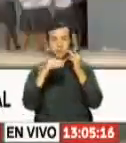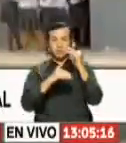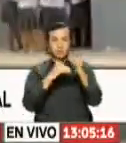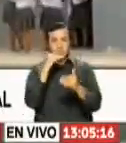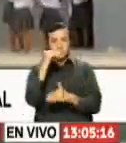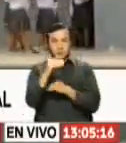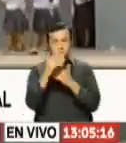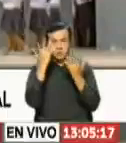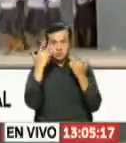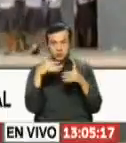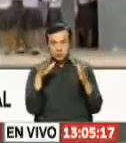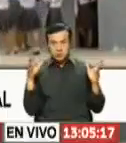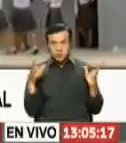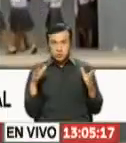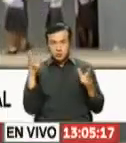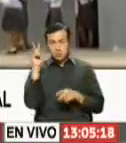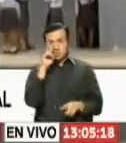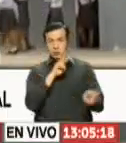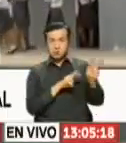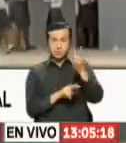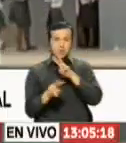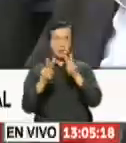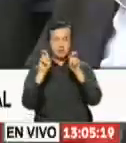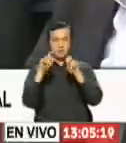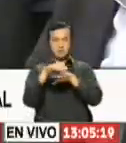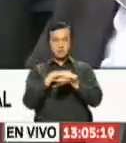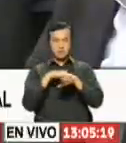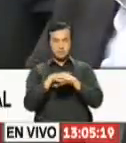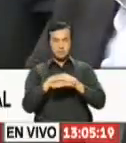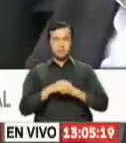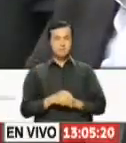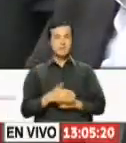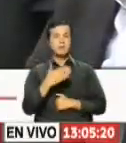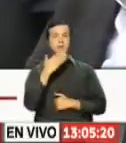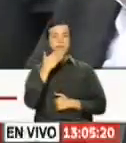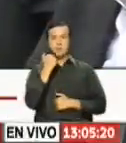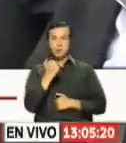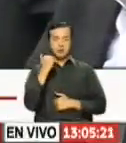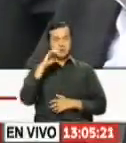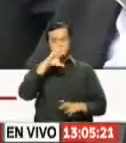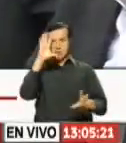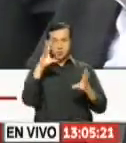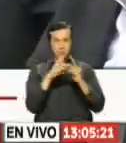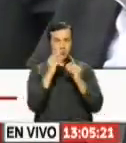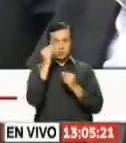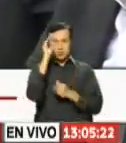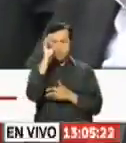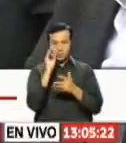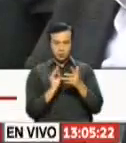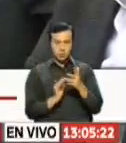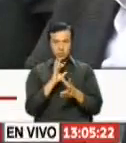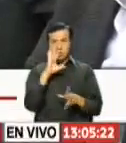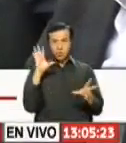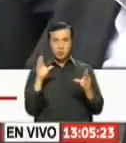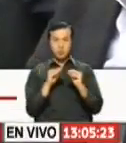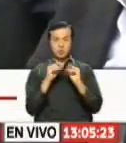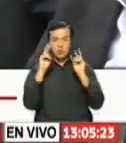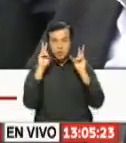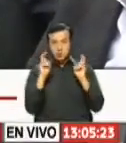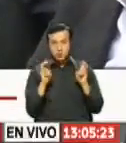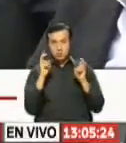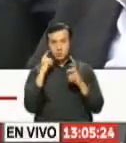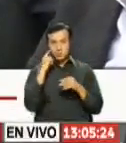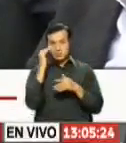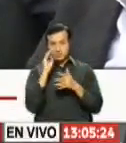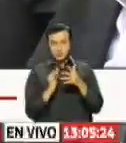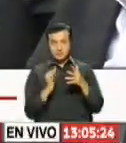partir de los resultados que arroja la evaluación Ser Bachiller. Es que mejora en todos los promedios, es decir, en todos los contenidos